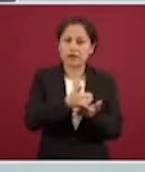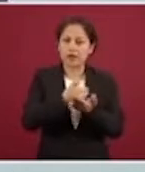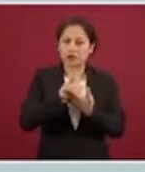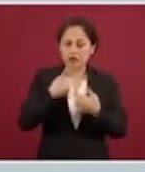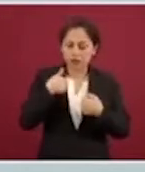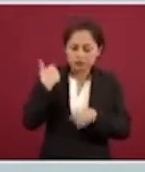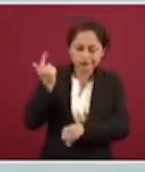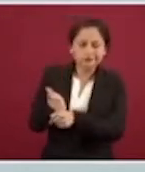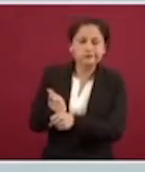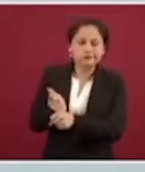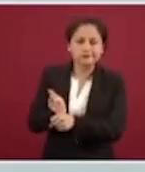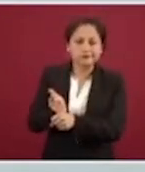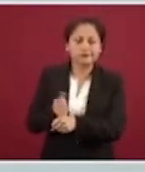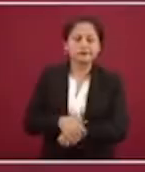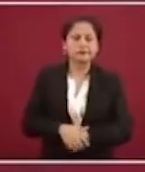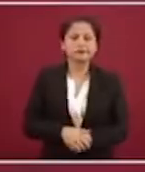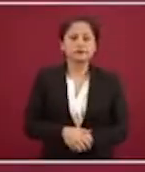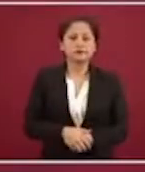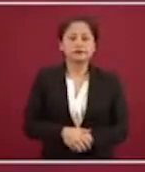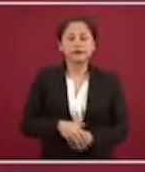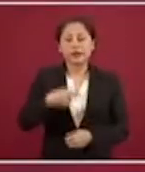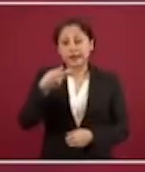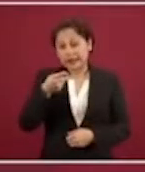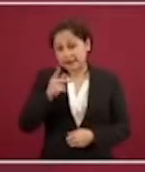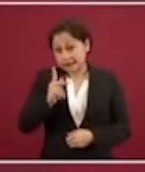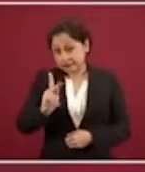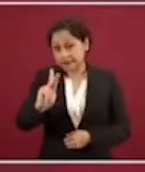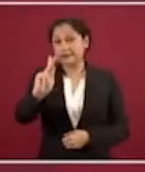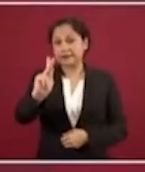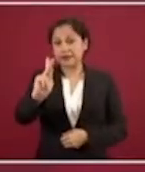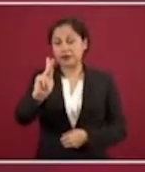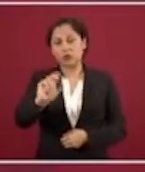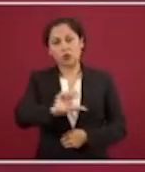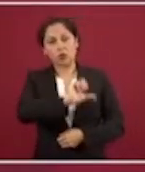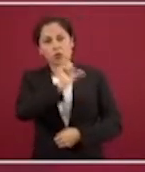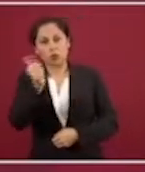En cambio, las grandes empresas,